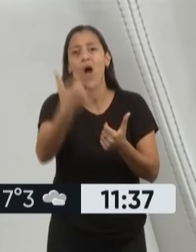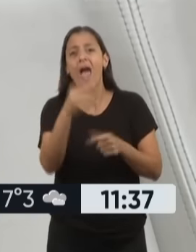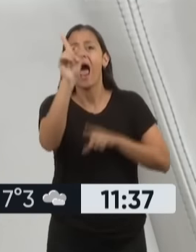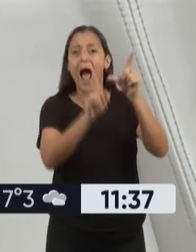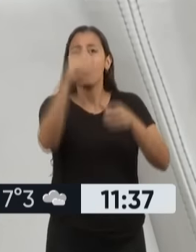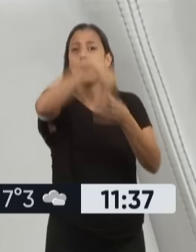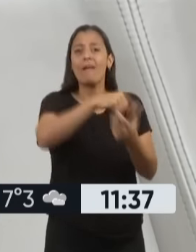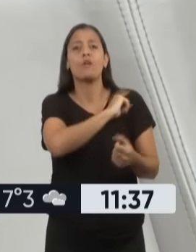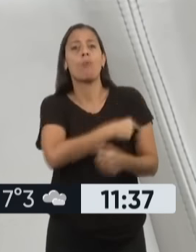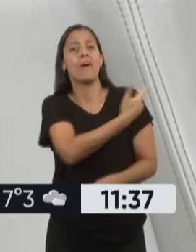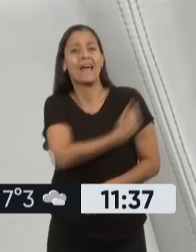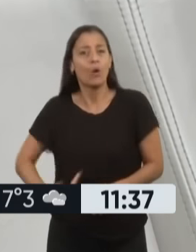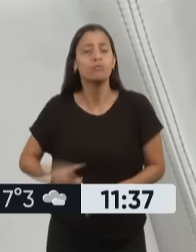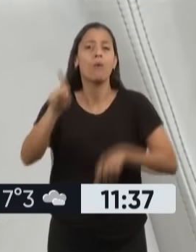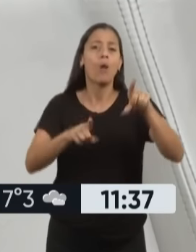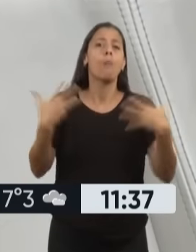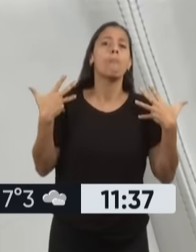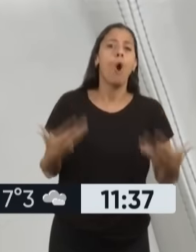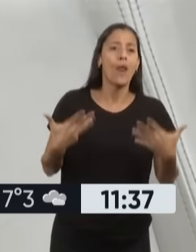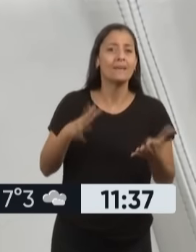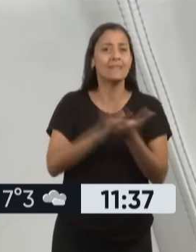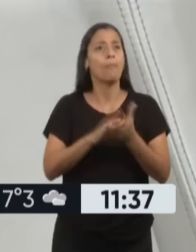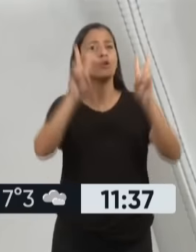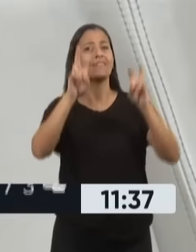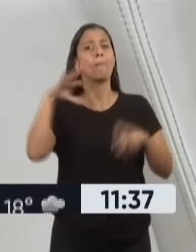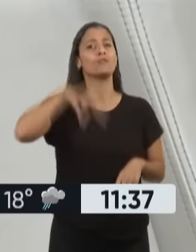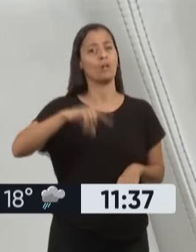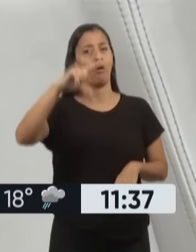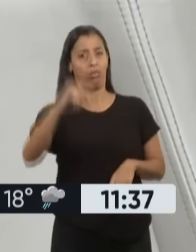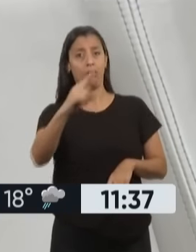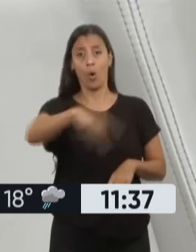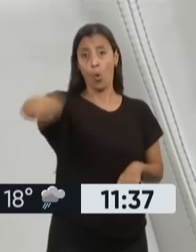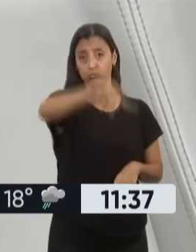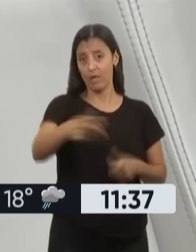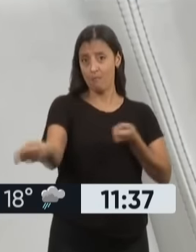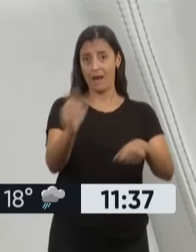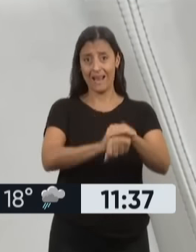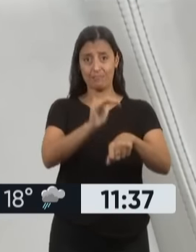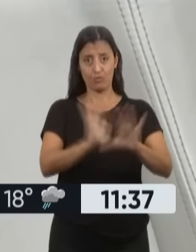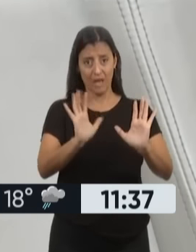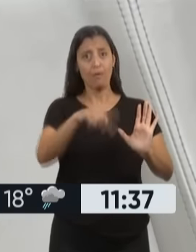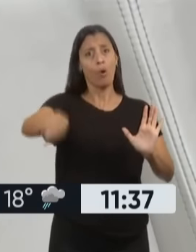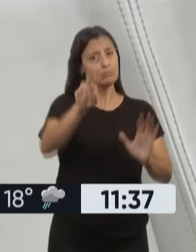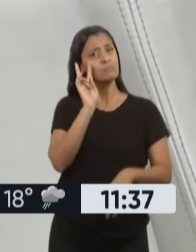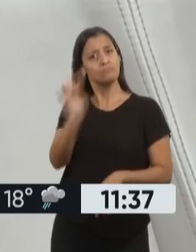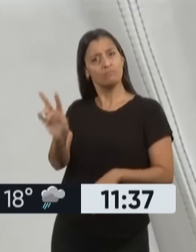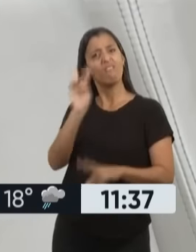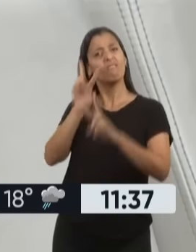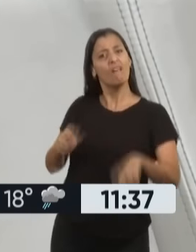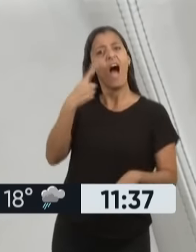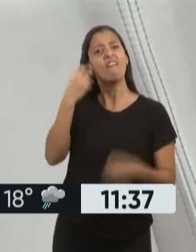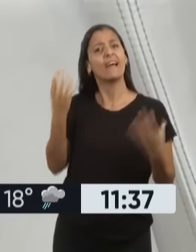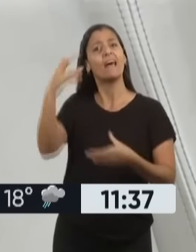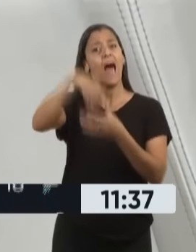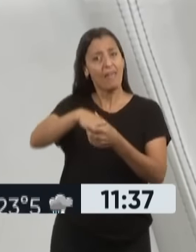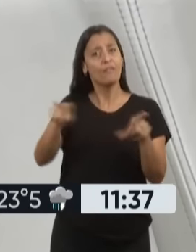del poder ejecutivo por los bajos salarios ustedes que están Normando sobre todo no están estudiando en el área del poder